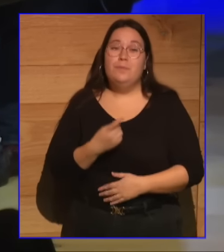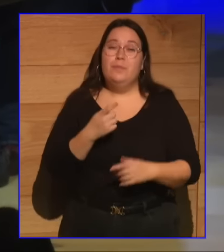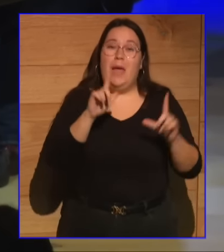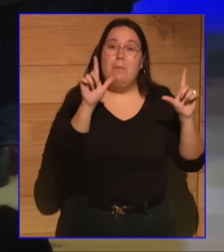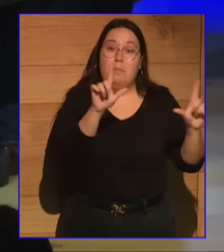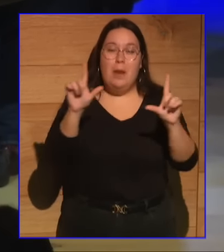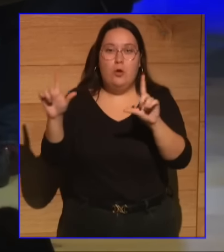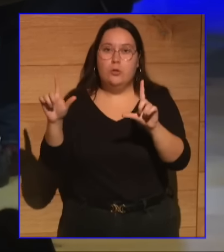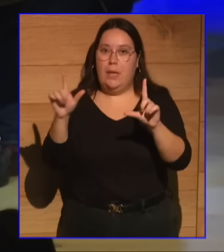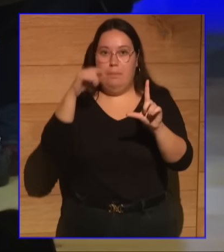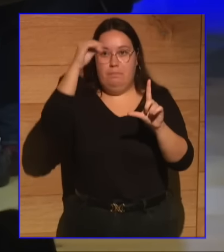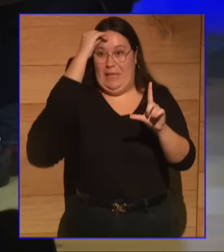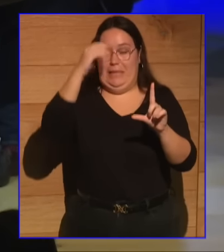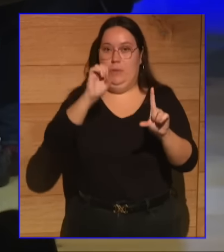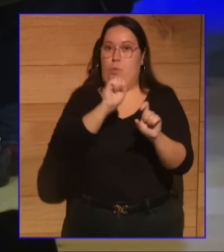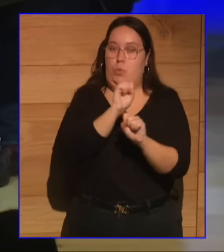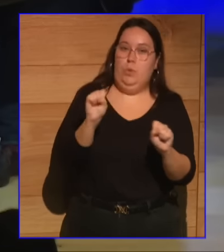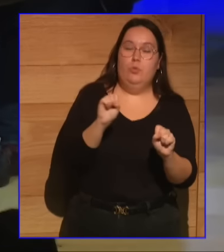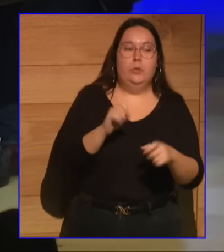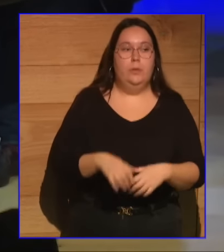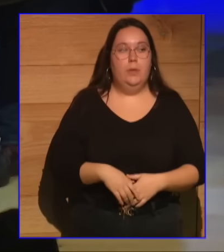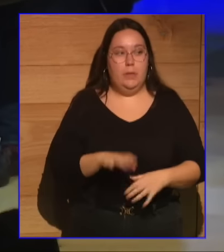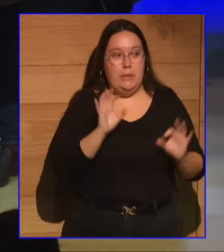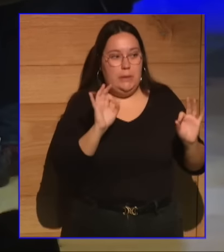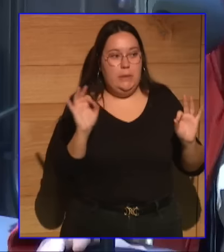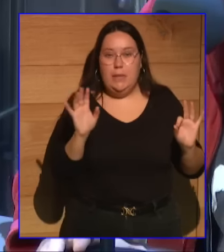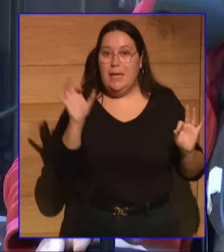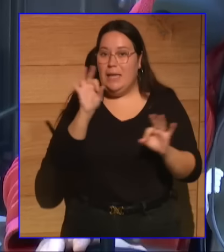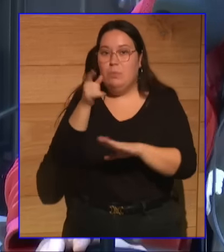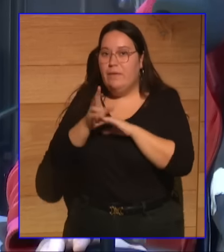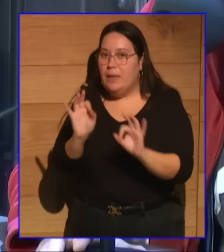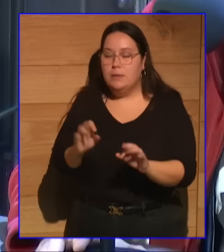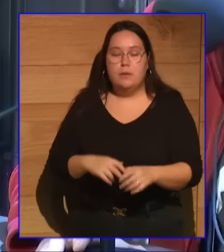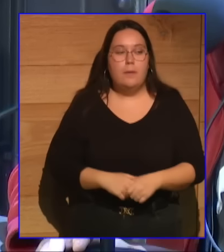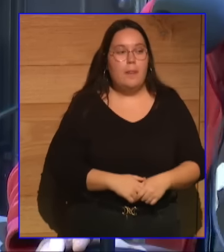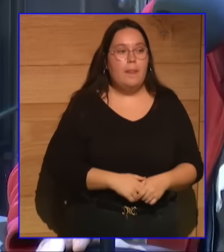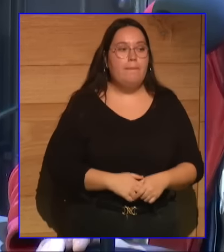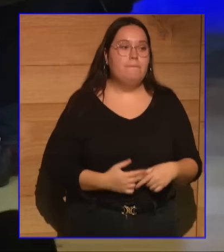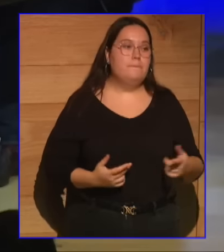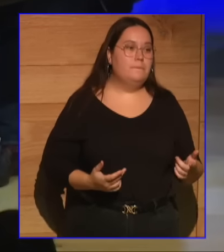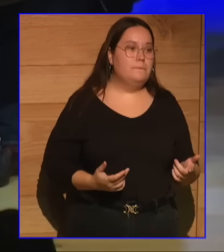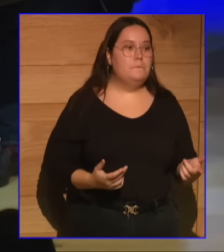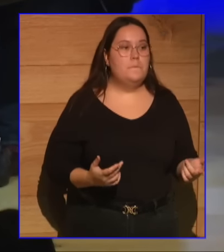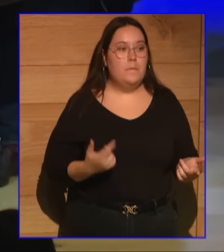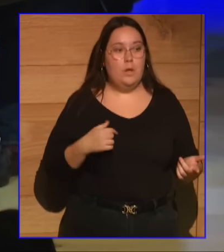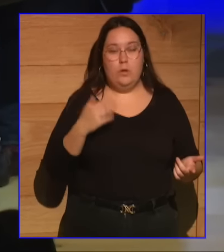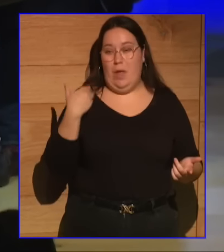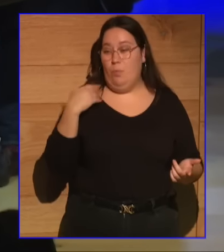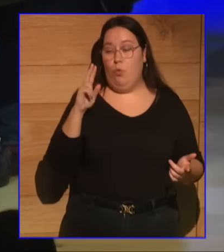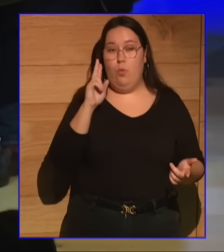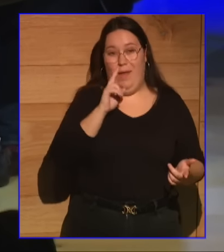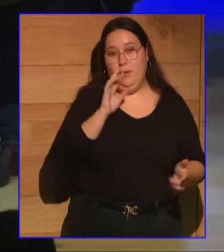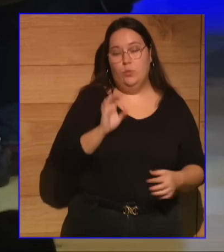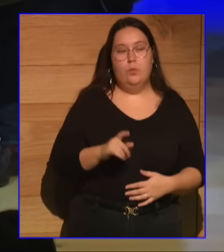que no se te pueden ocurrir. Hay planos que sí, no... que sí, que esto es así. A Spielberg sí. Es que hay es que la he visto, la he vuelto a ver hace